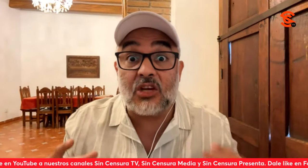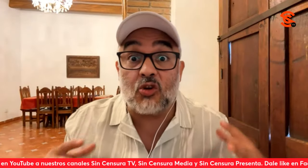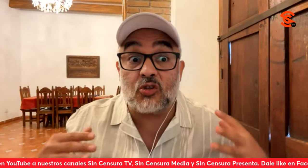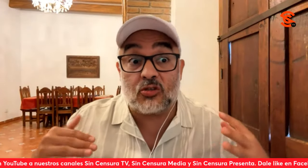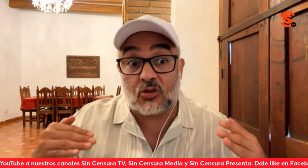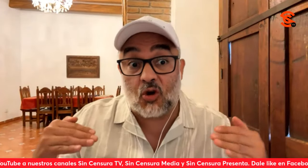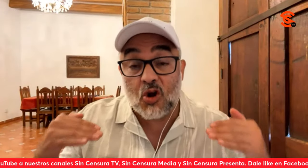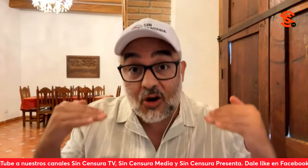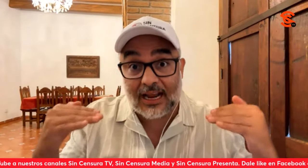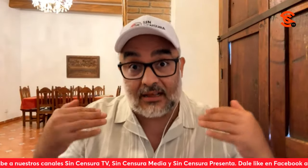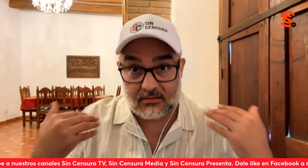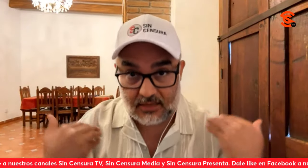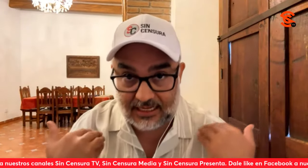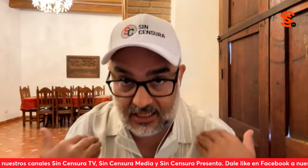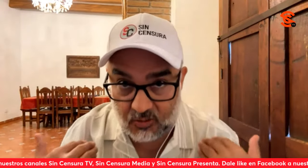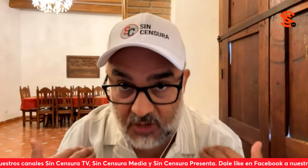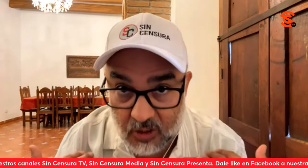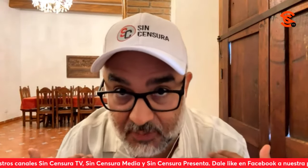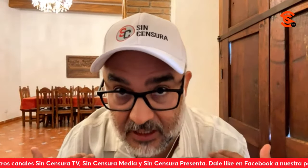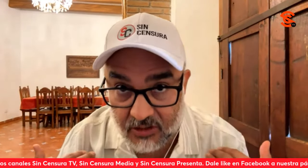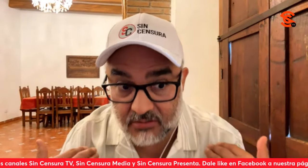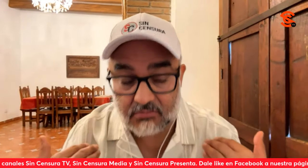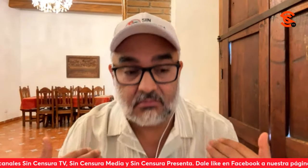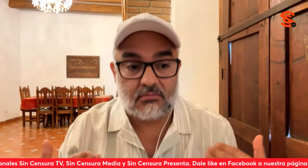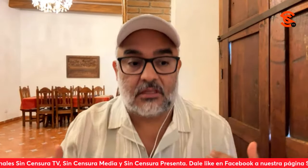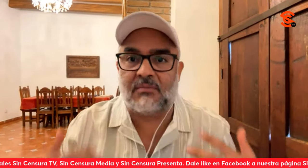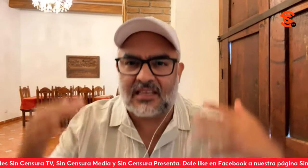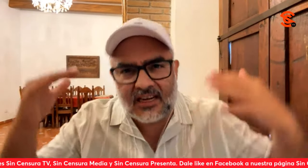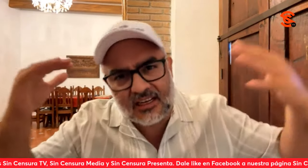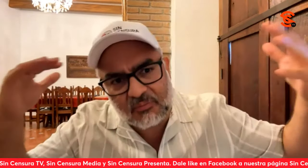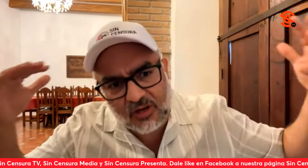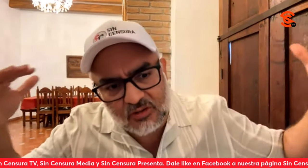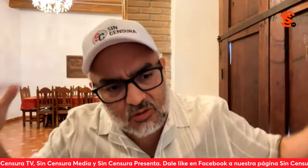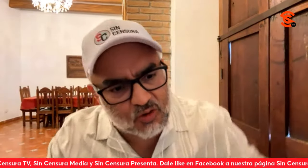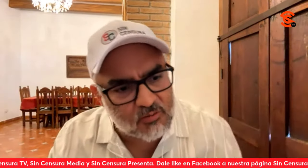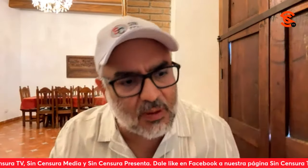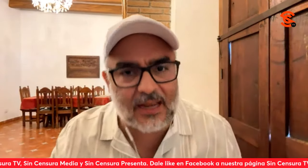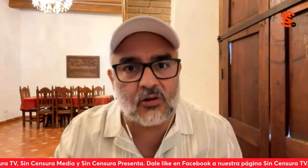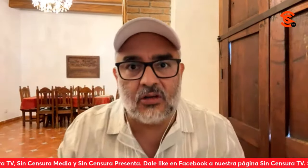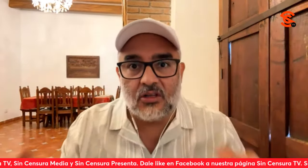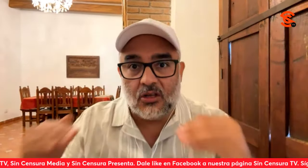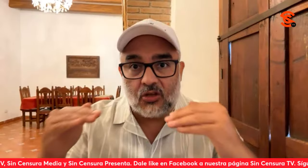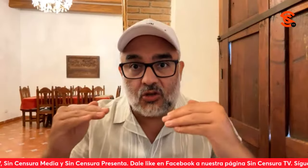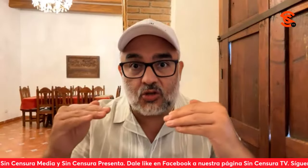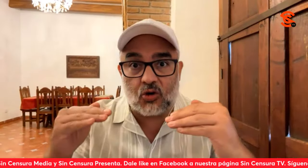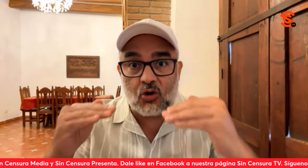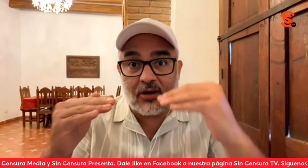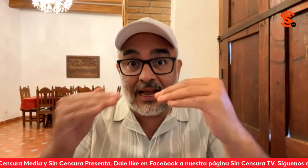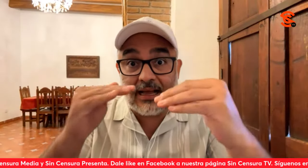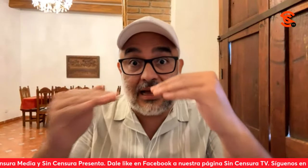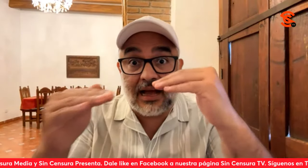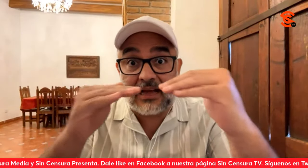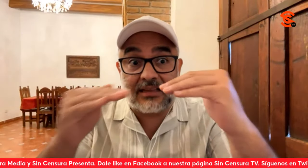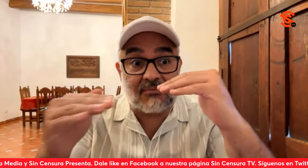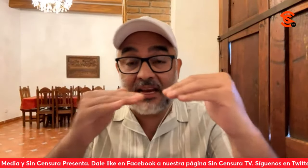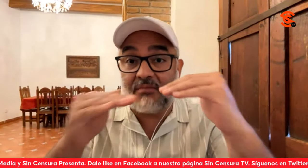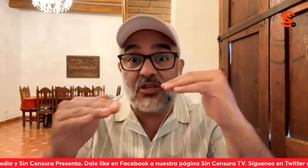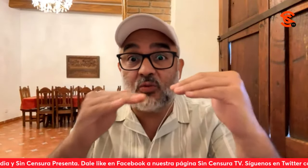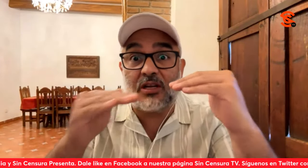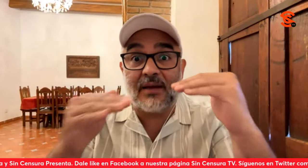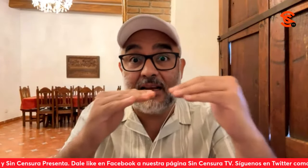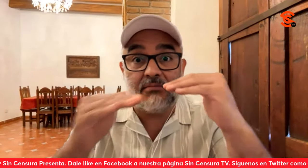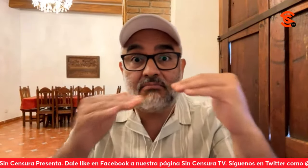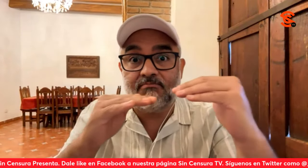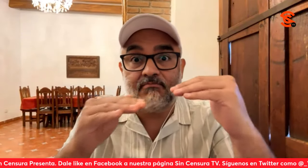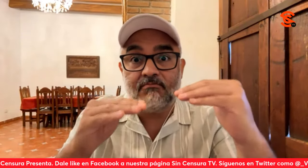y nos coloca Esa es mi opinión y me dirán que por esto Soy un palero nos coloca también Al